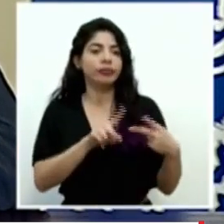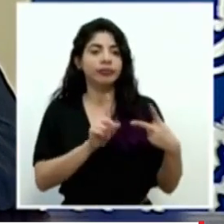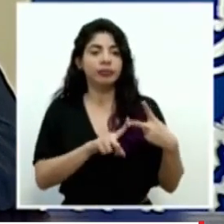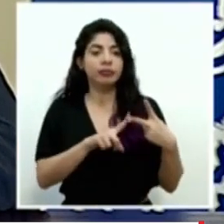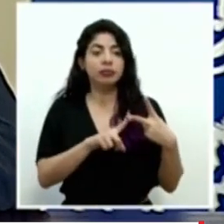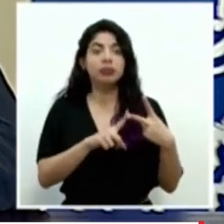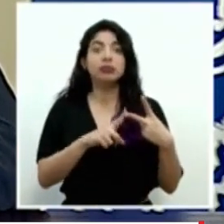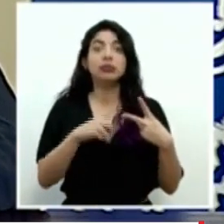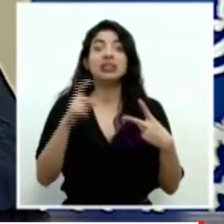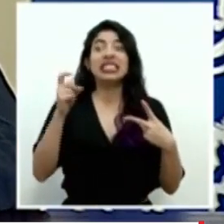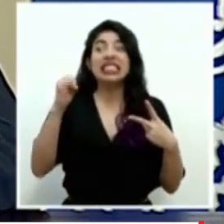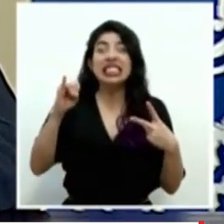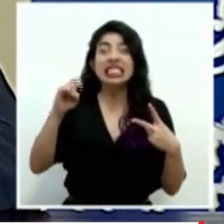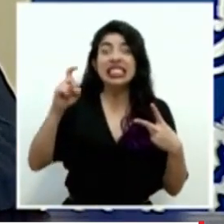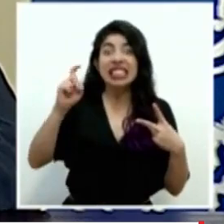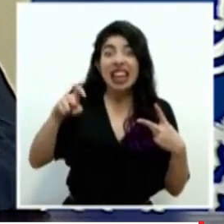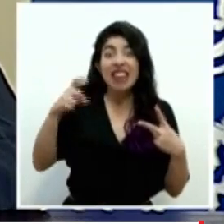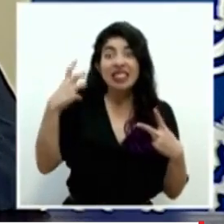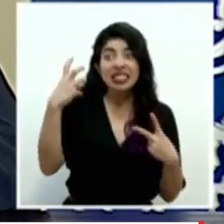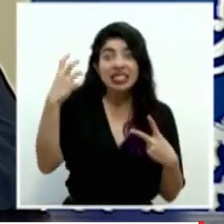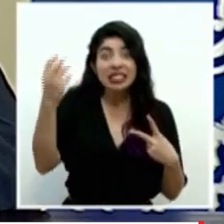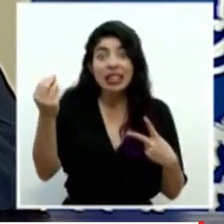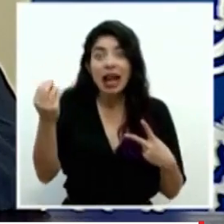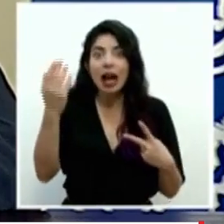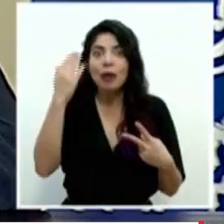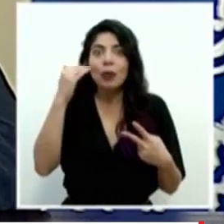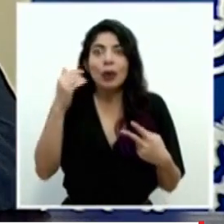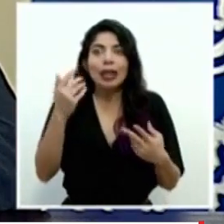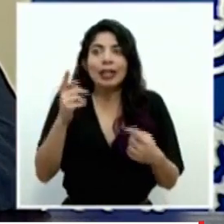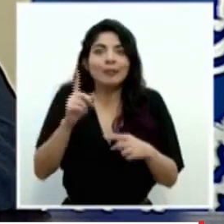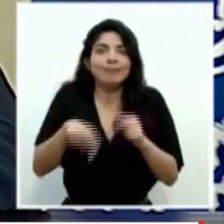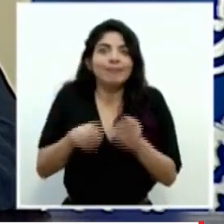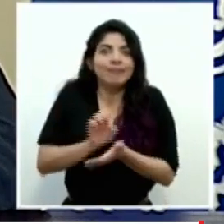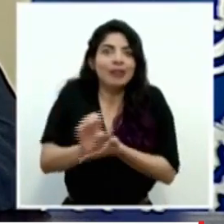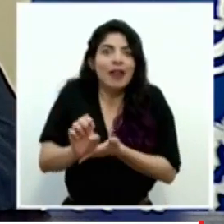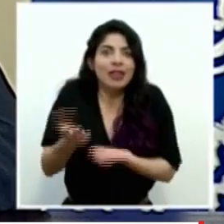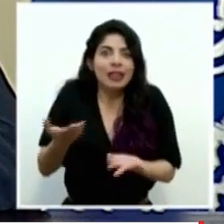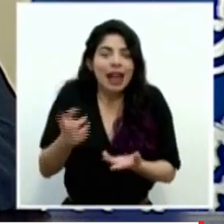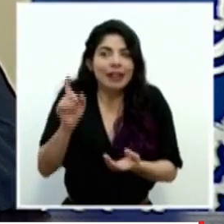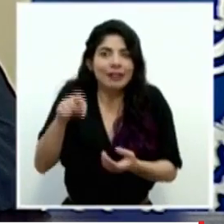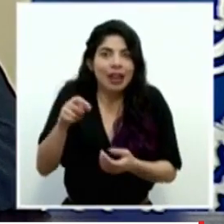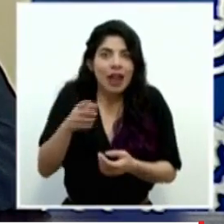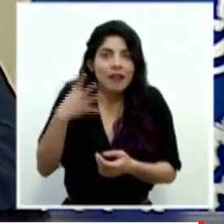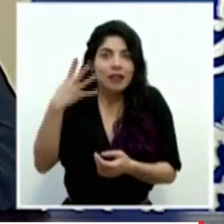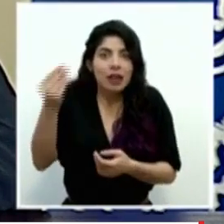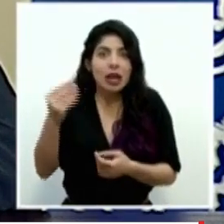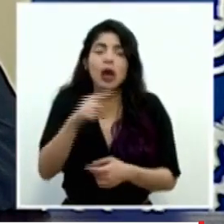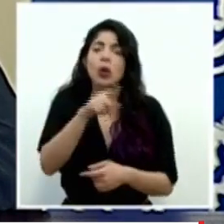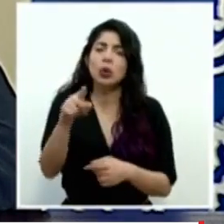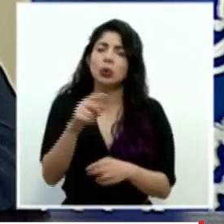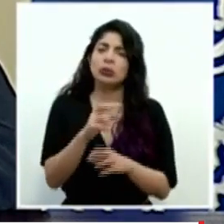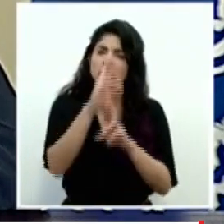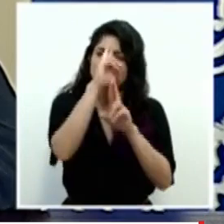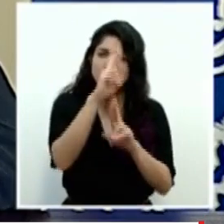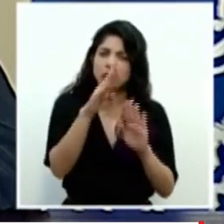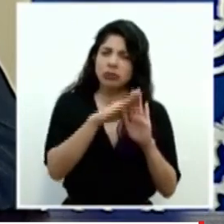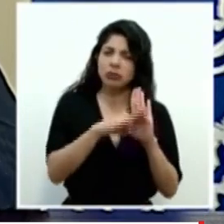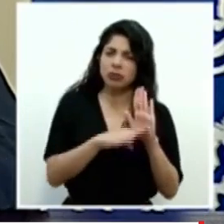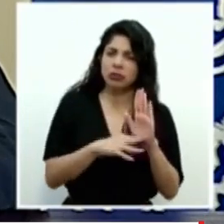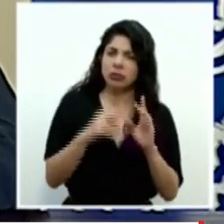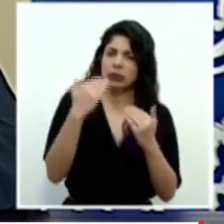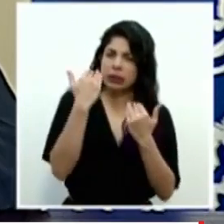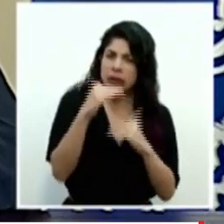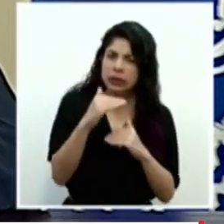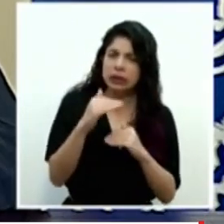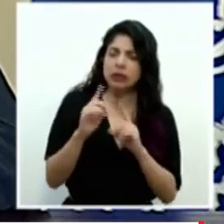poder salir cuando tenemos que hacerlo, porque no hay otra circunstancia que podamos tomar, que guardemos todos los protocolos. O sea, el